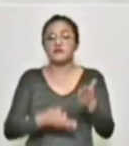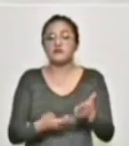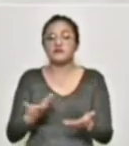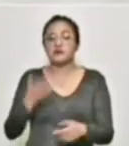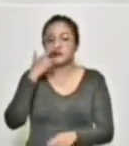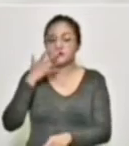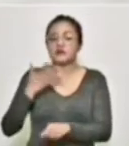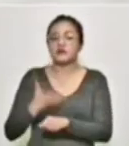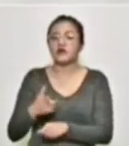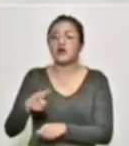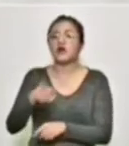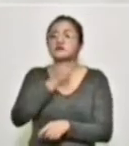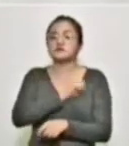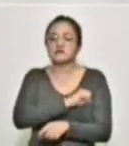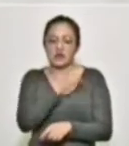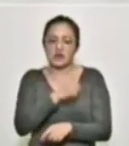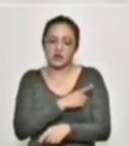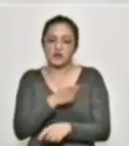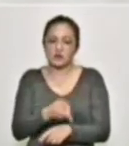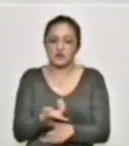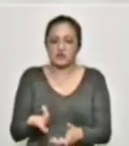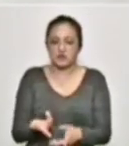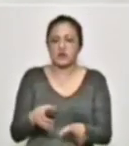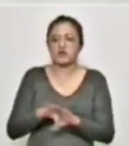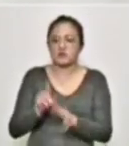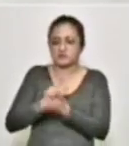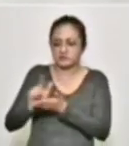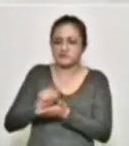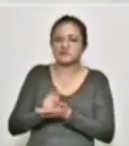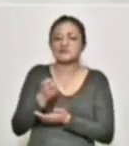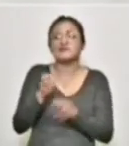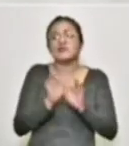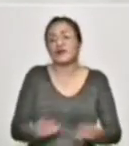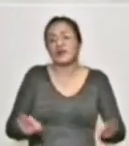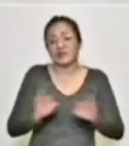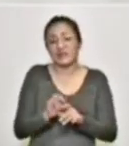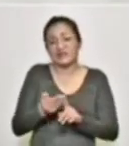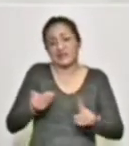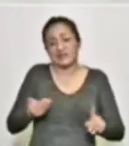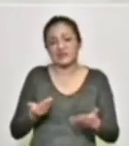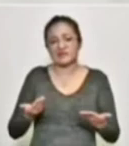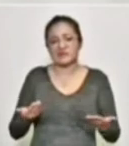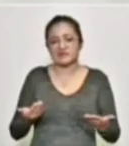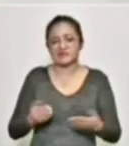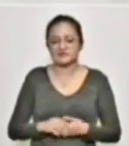el responsable sanitario. Esto es indispensable para poder operar como